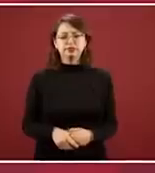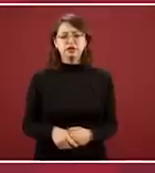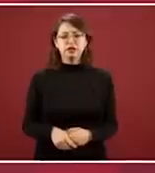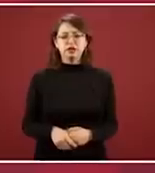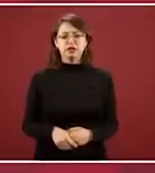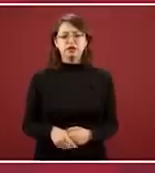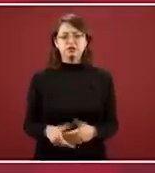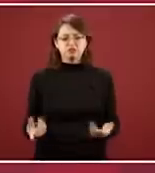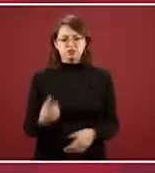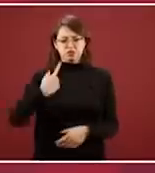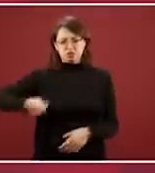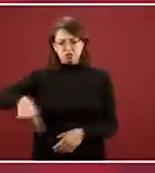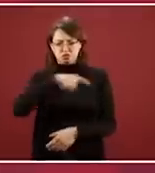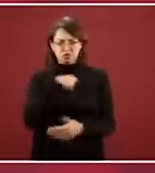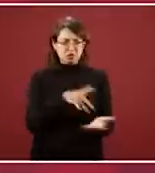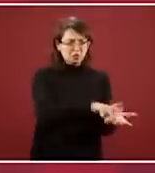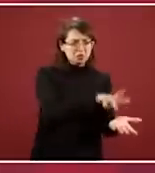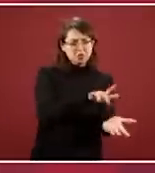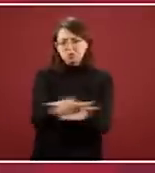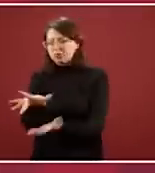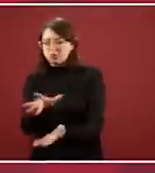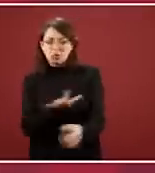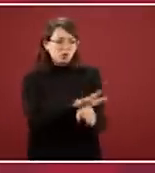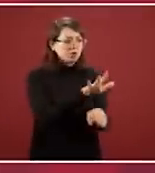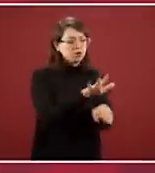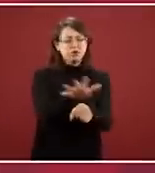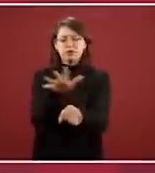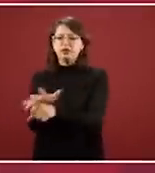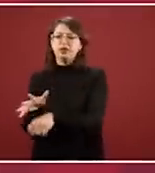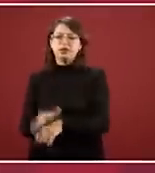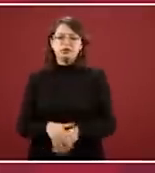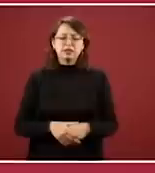a tomar partido ni apoyar a ningún candidato.